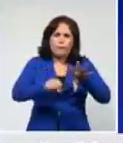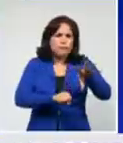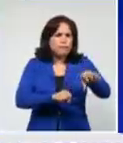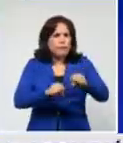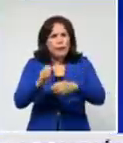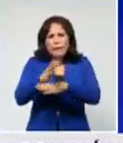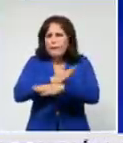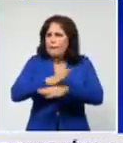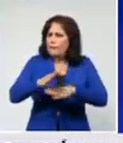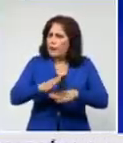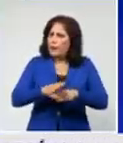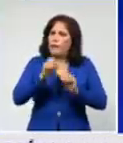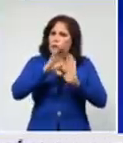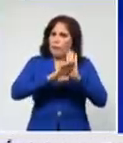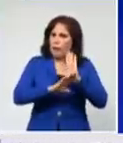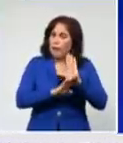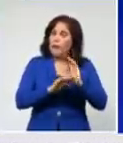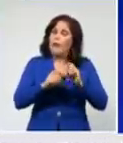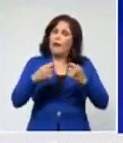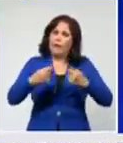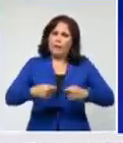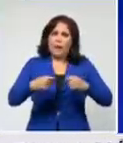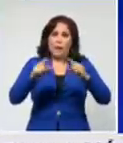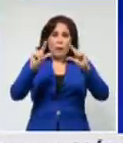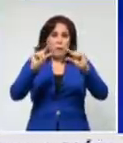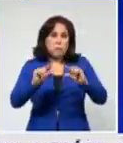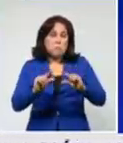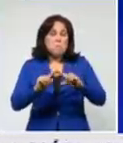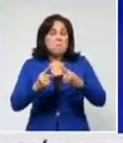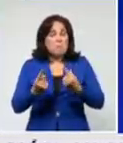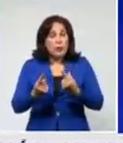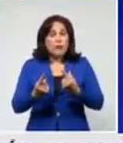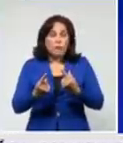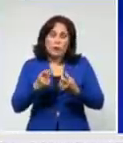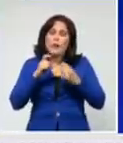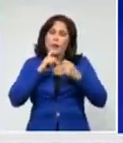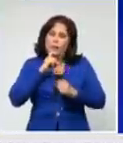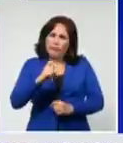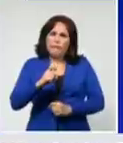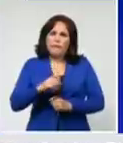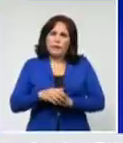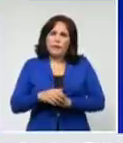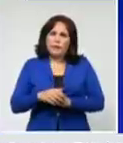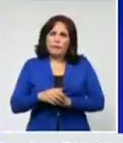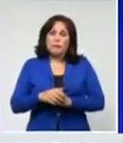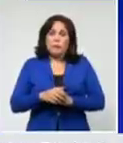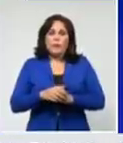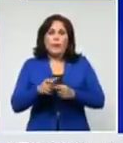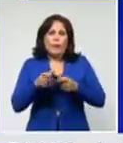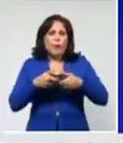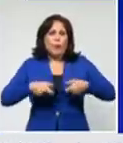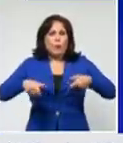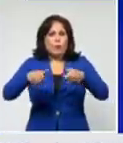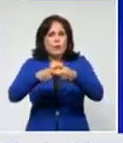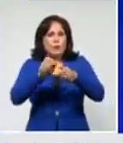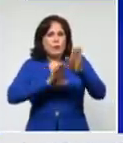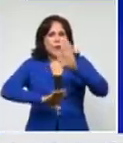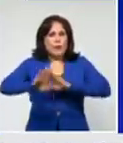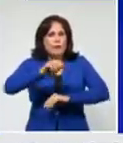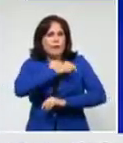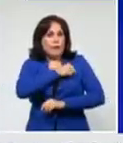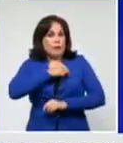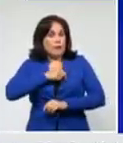sabemos las medidas que se adoptan, la conducción por sus consejos de defensa, pero